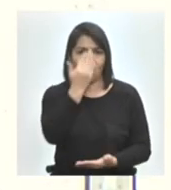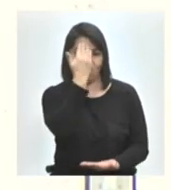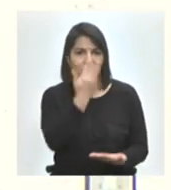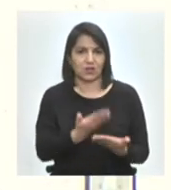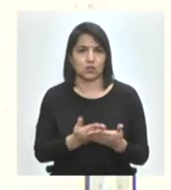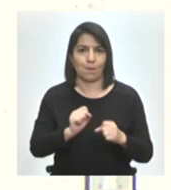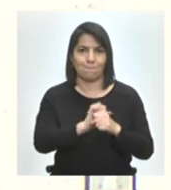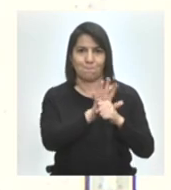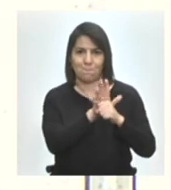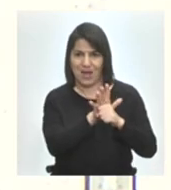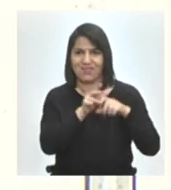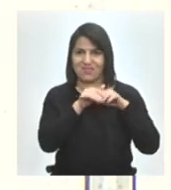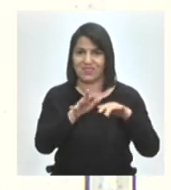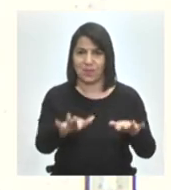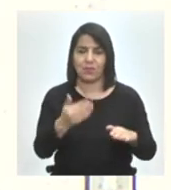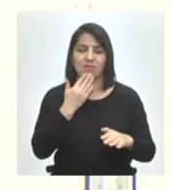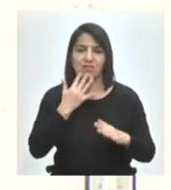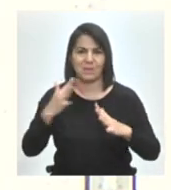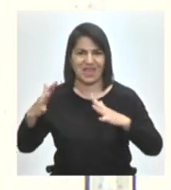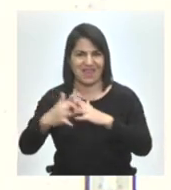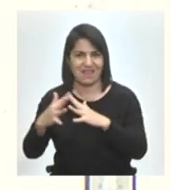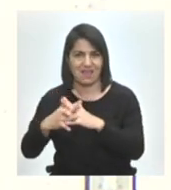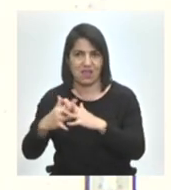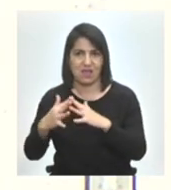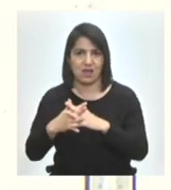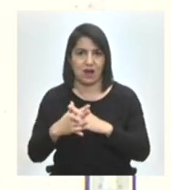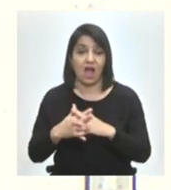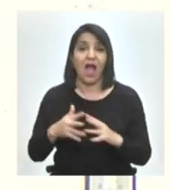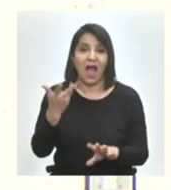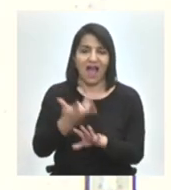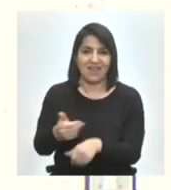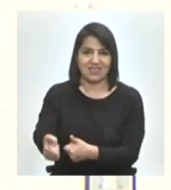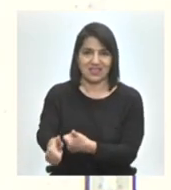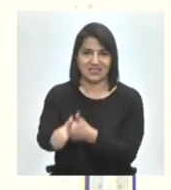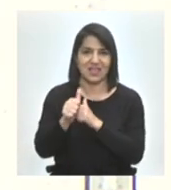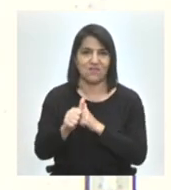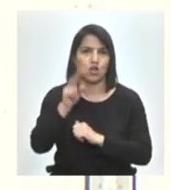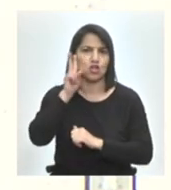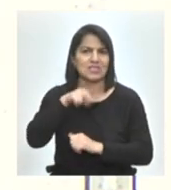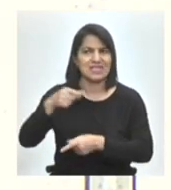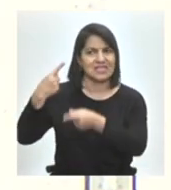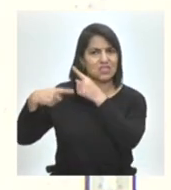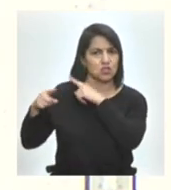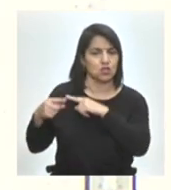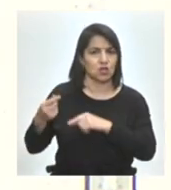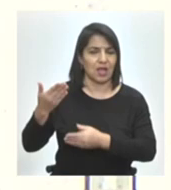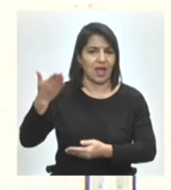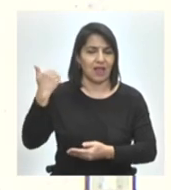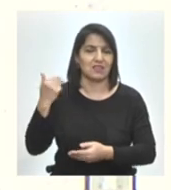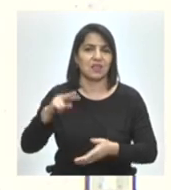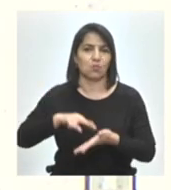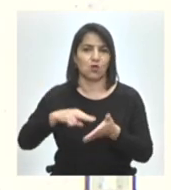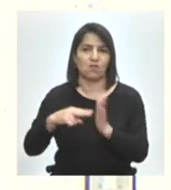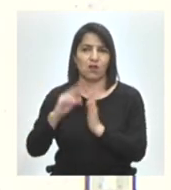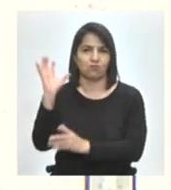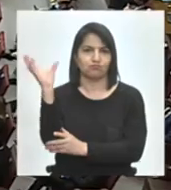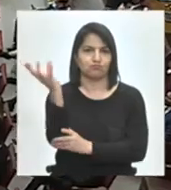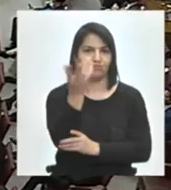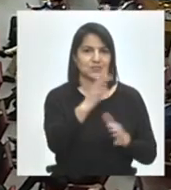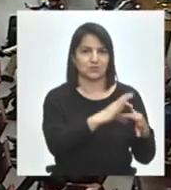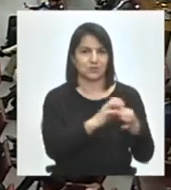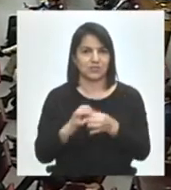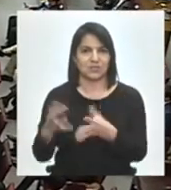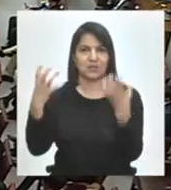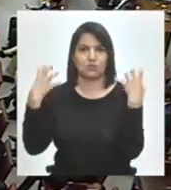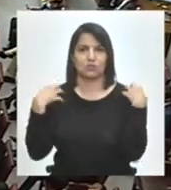una guerra, y que se enfrenta a un desafío sin precedentes, una crisis climática provocada por la acción de los seres humanos